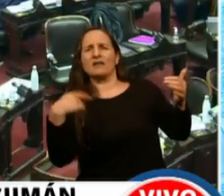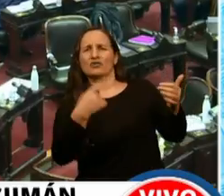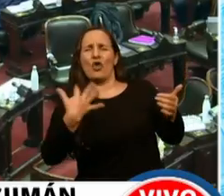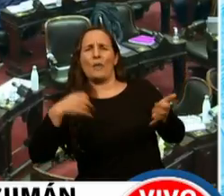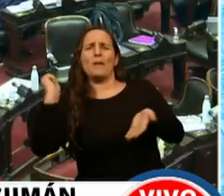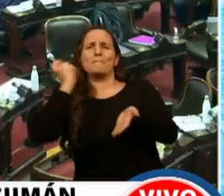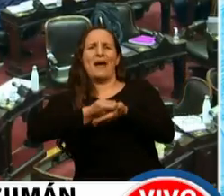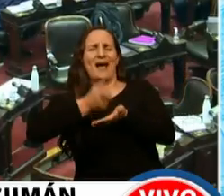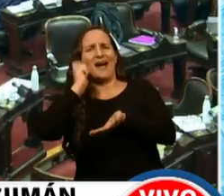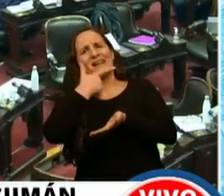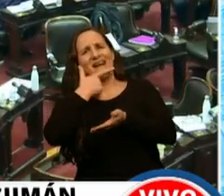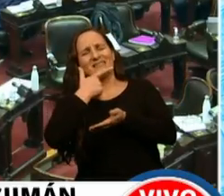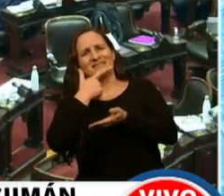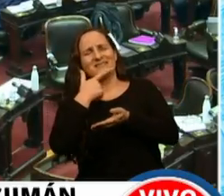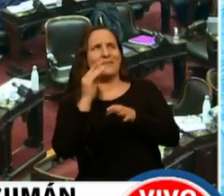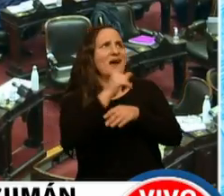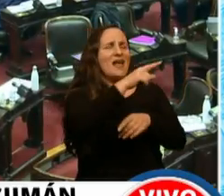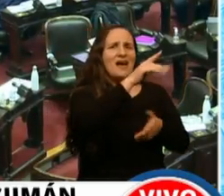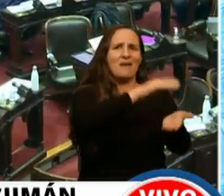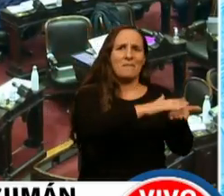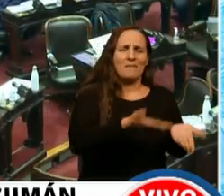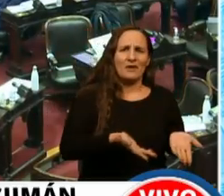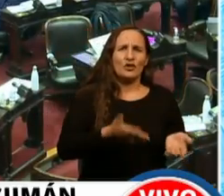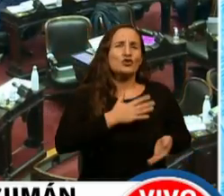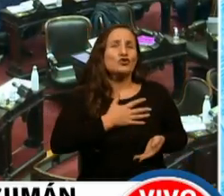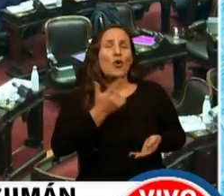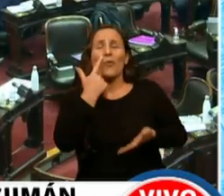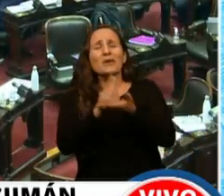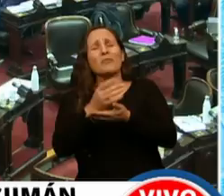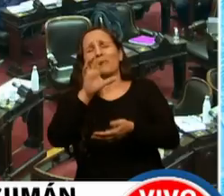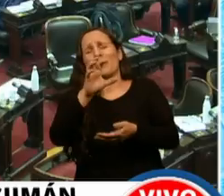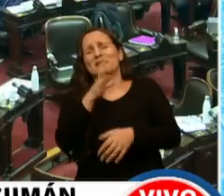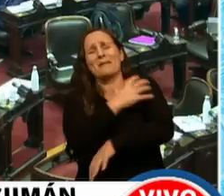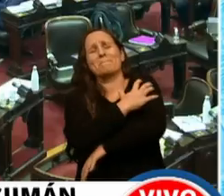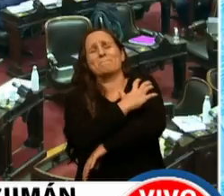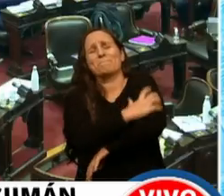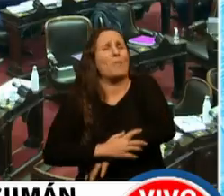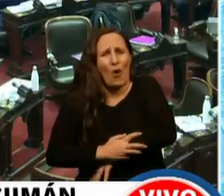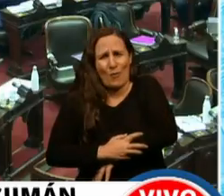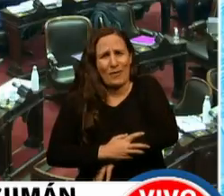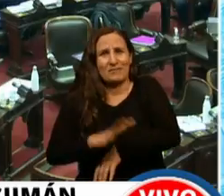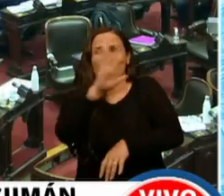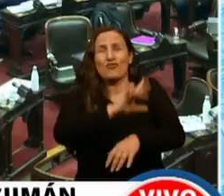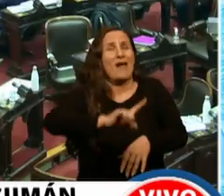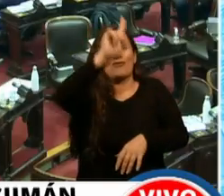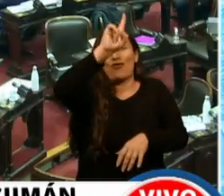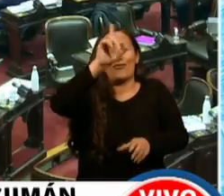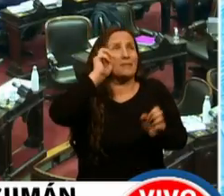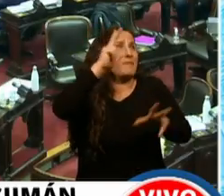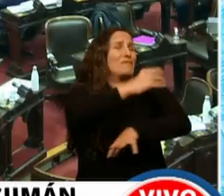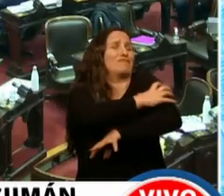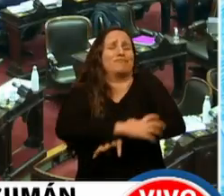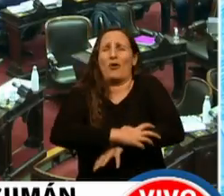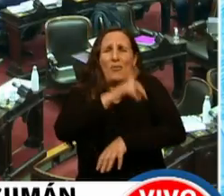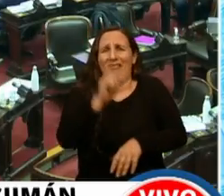el gas mi reciente deriva en la región más pobre de la argentina la zona norte y la una de las